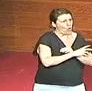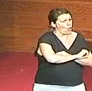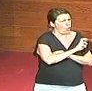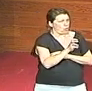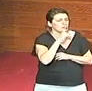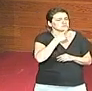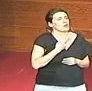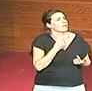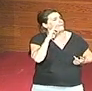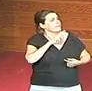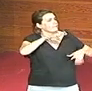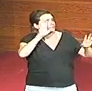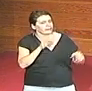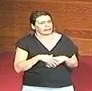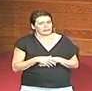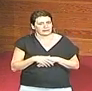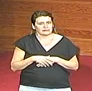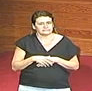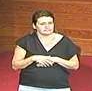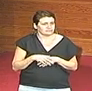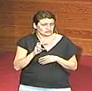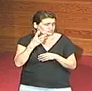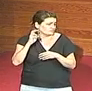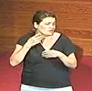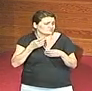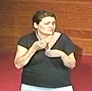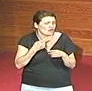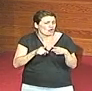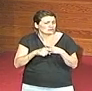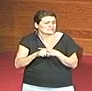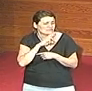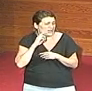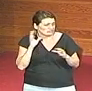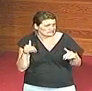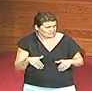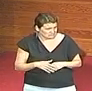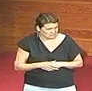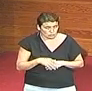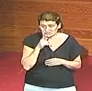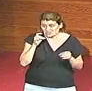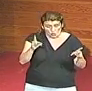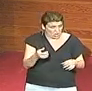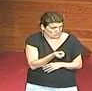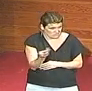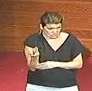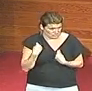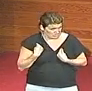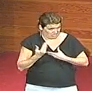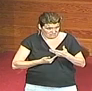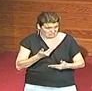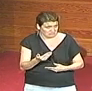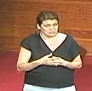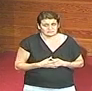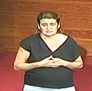fuegos artificiales y a cepillarse la melena para hacer un directo. Eso como en todo, ¿no? O sea que quiero decirte que a mí me gusta